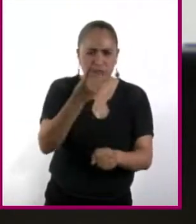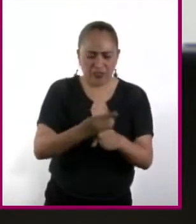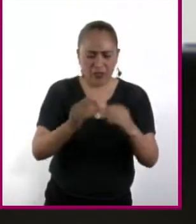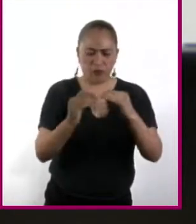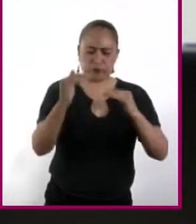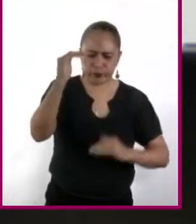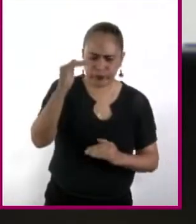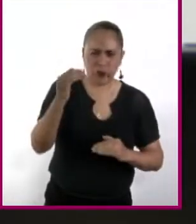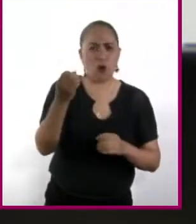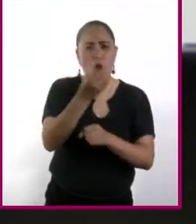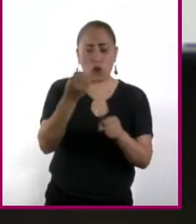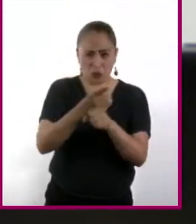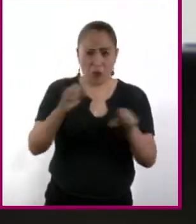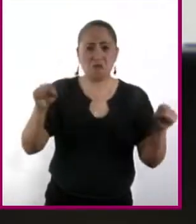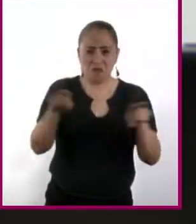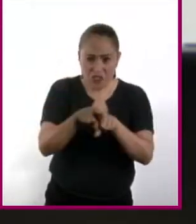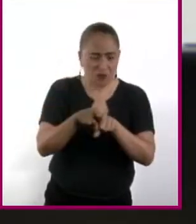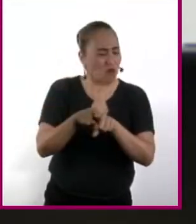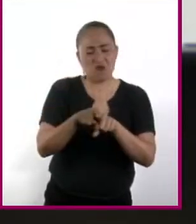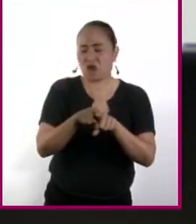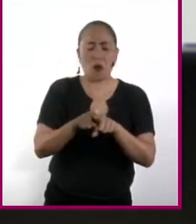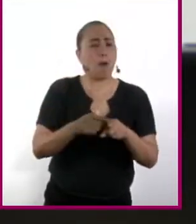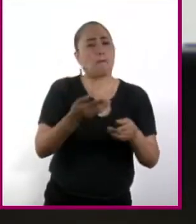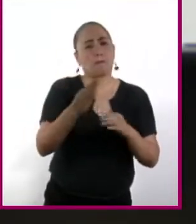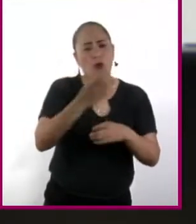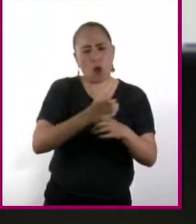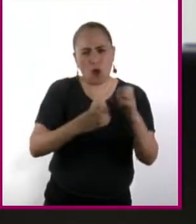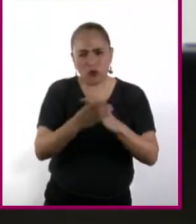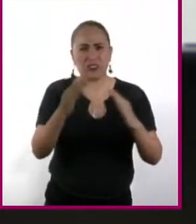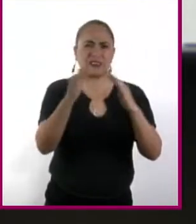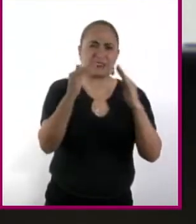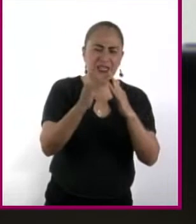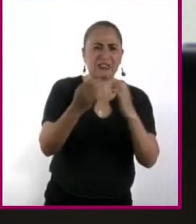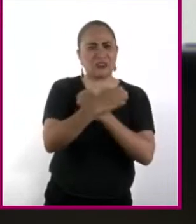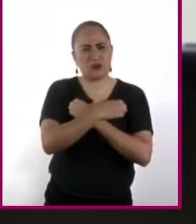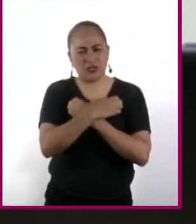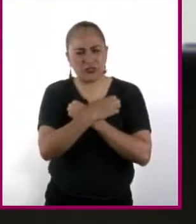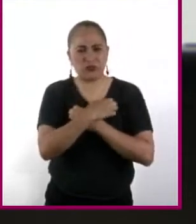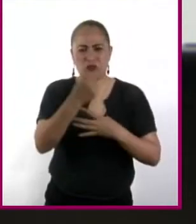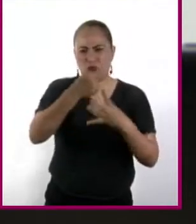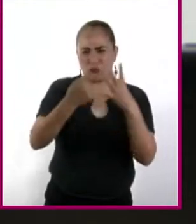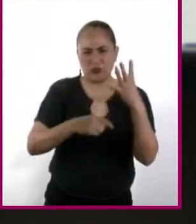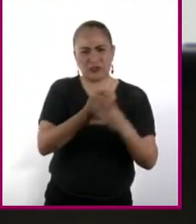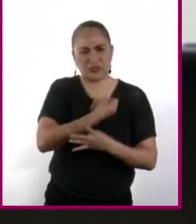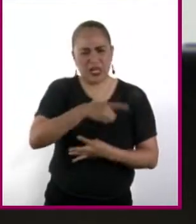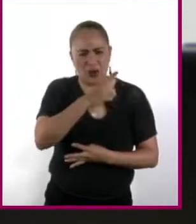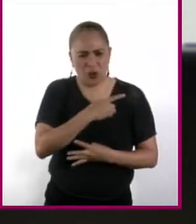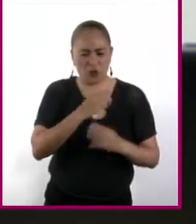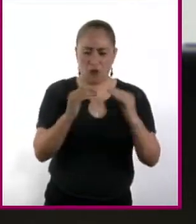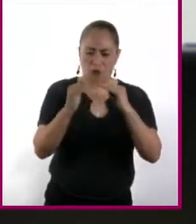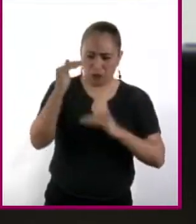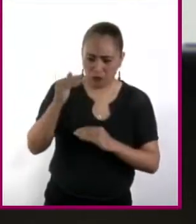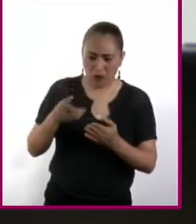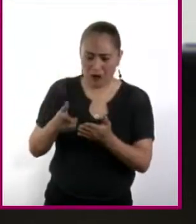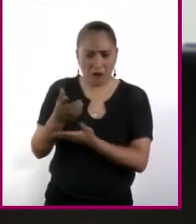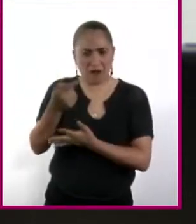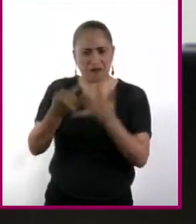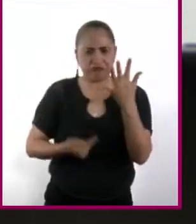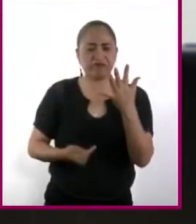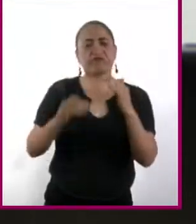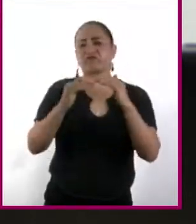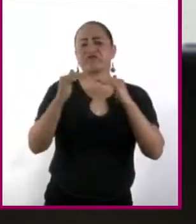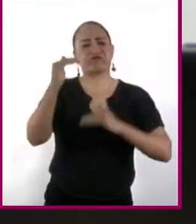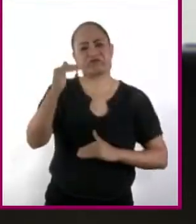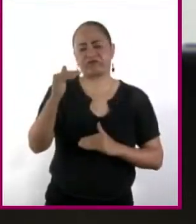de oportunidades para acceder a bienes y servicios como vivienda, educación o salud son al mismo tiempo algunas causas de la inequidad